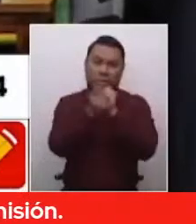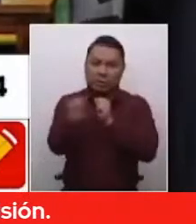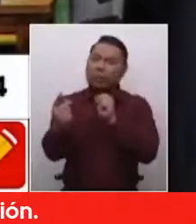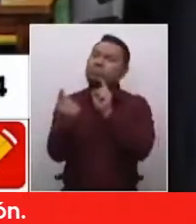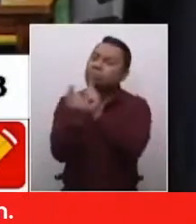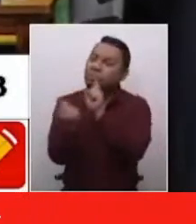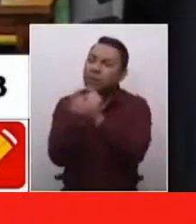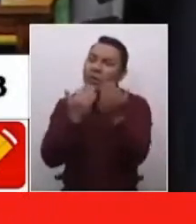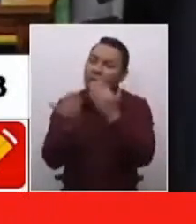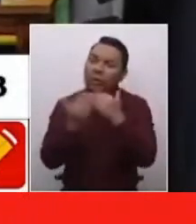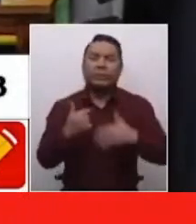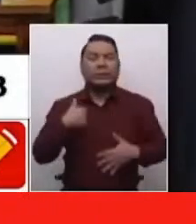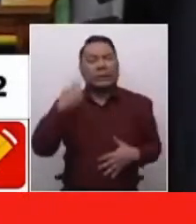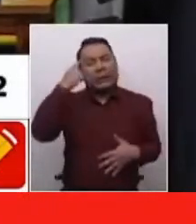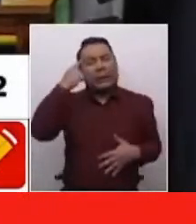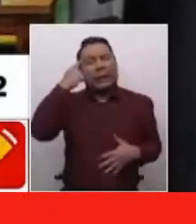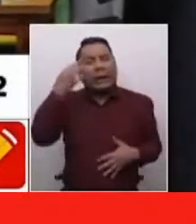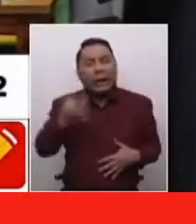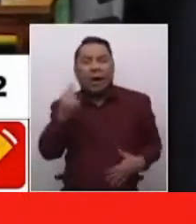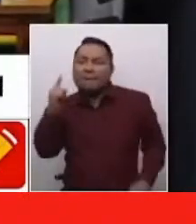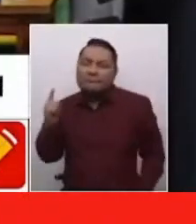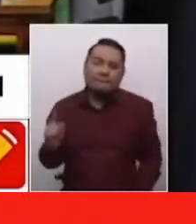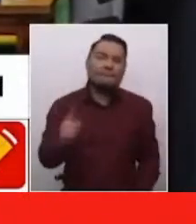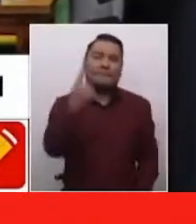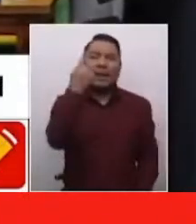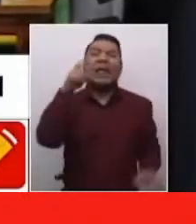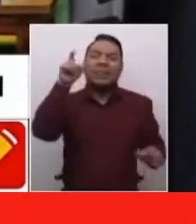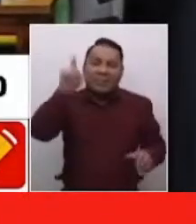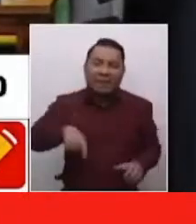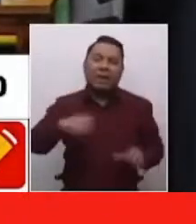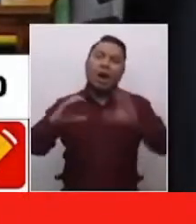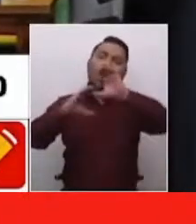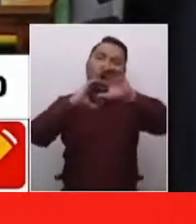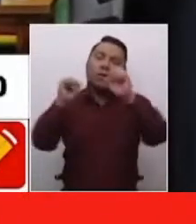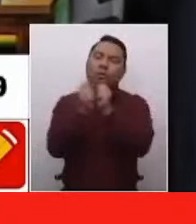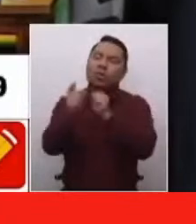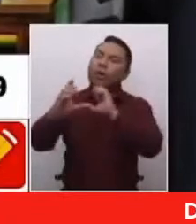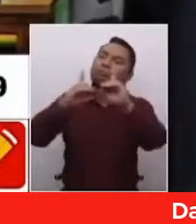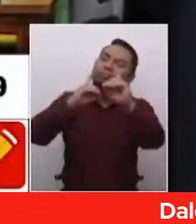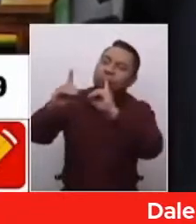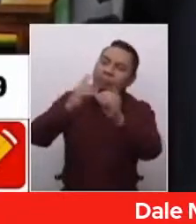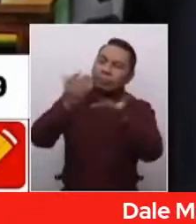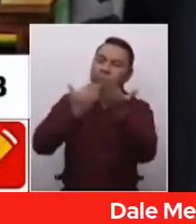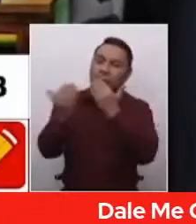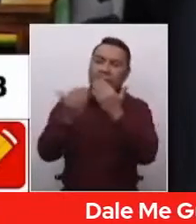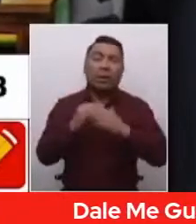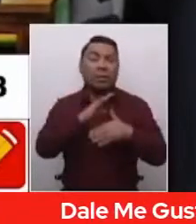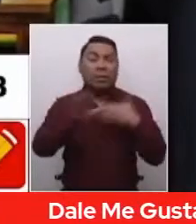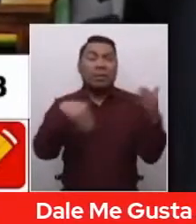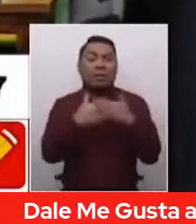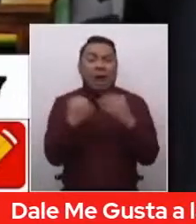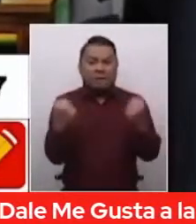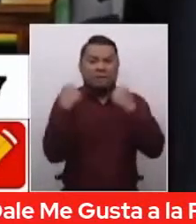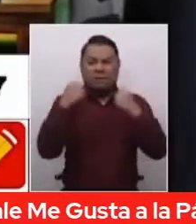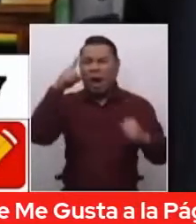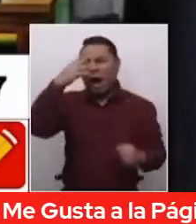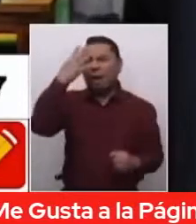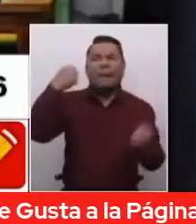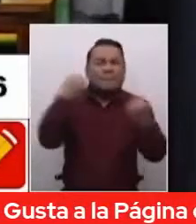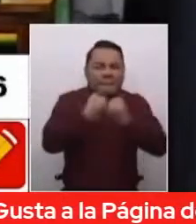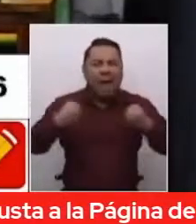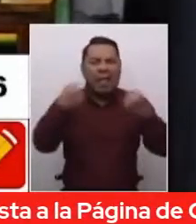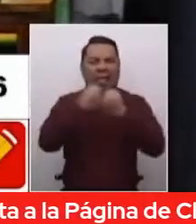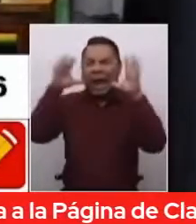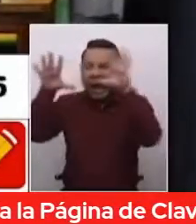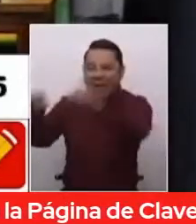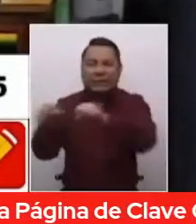Y creo que es fundamental tener un diálogo con ellos, porque... todo lo que sea a la fuerza, todo lo que sea forzado,